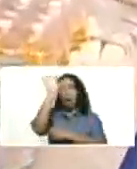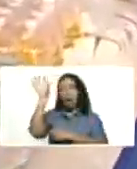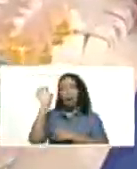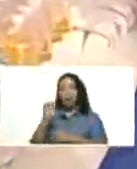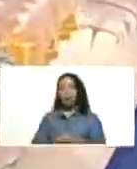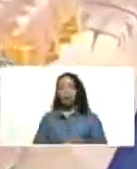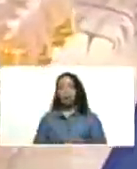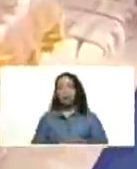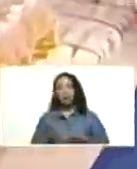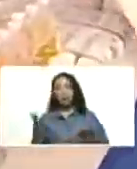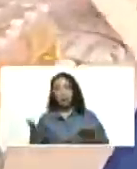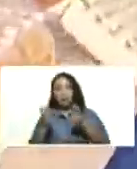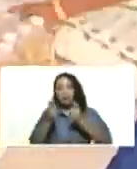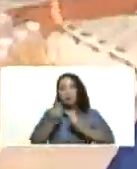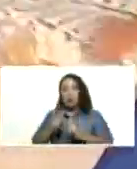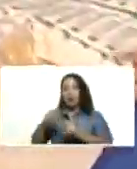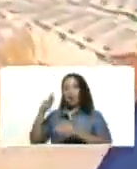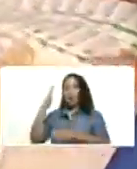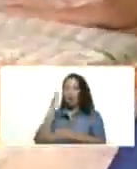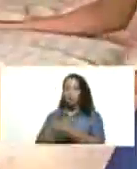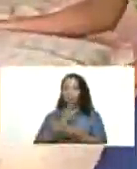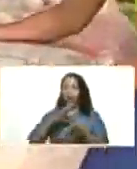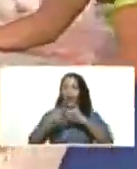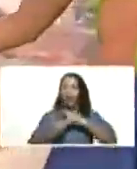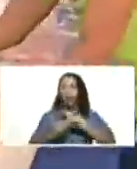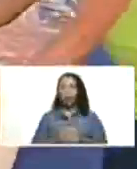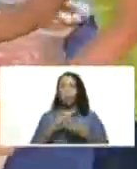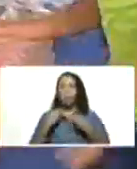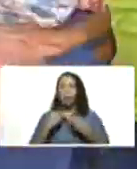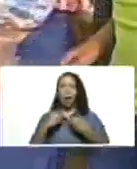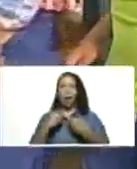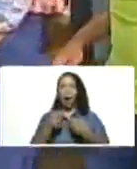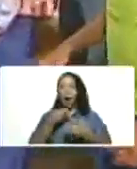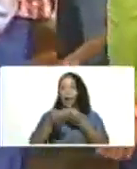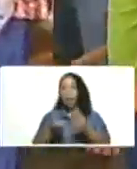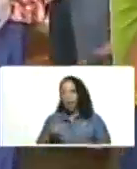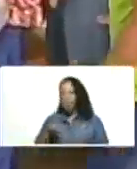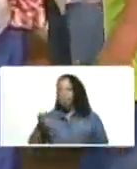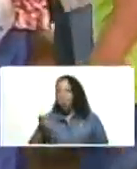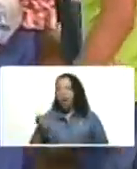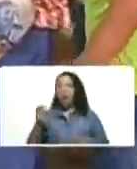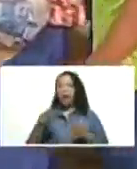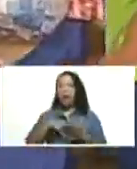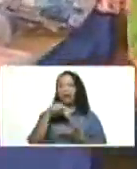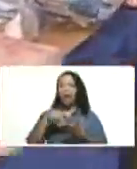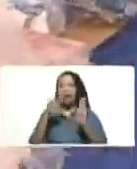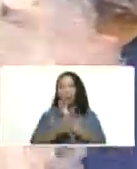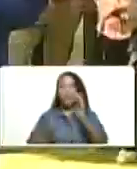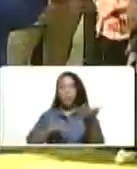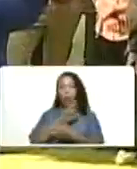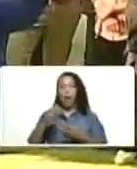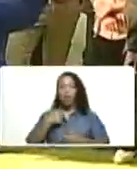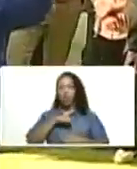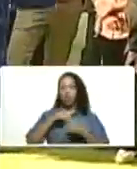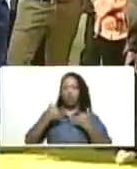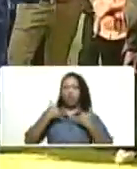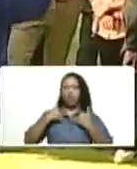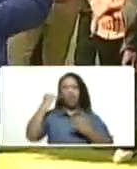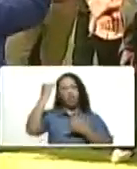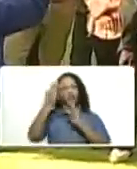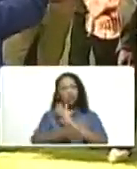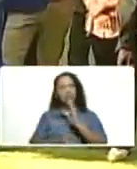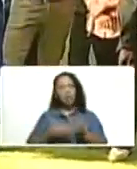y trataron de cortar los CLAP para provocar una conmoción nacional. ¿Y qué hicimos nosotros?